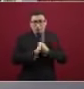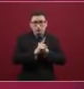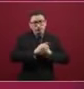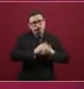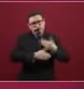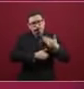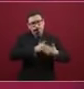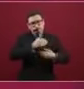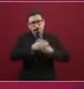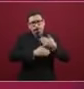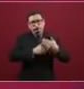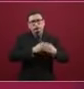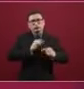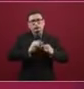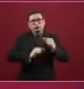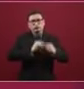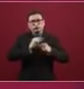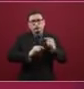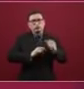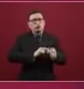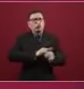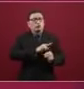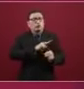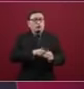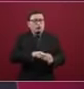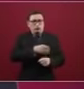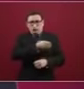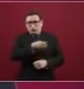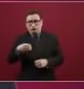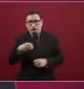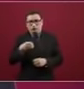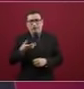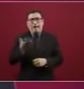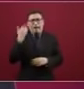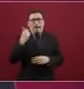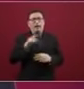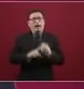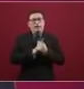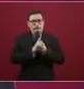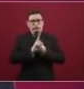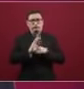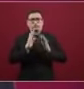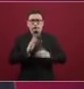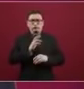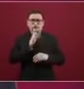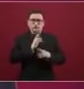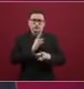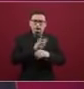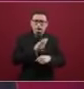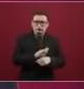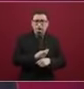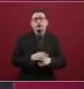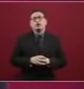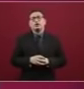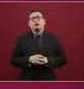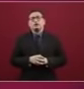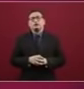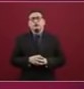vaya regularizando. Se nos presentó un problema que ya se resolvió con